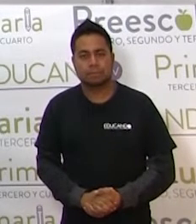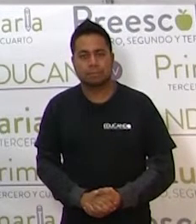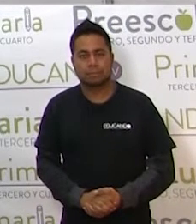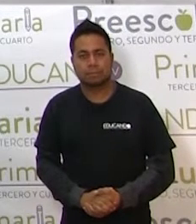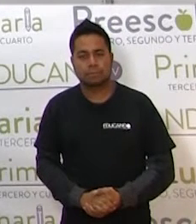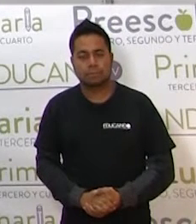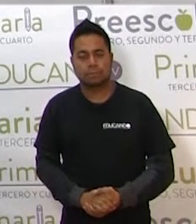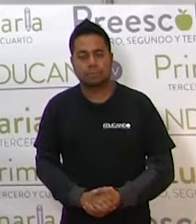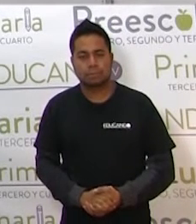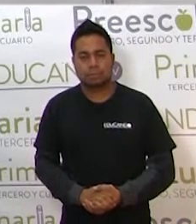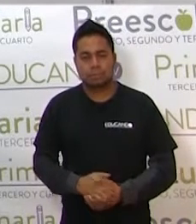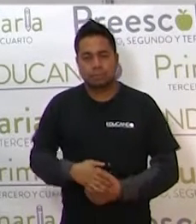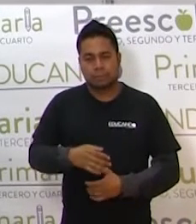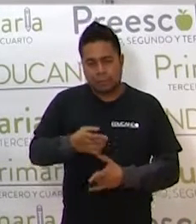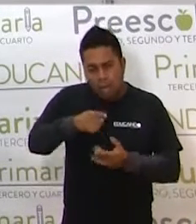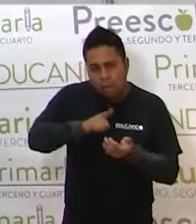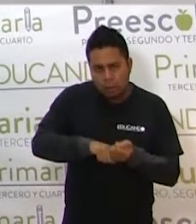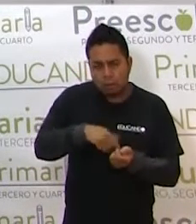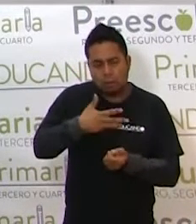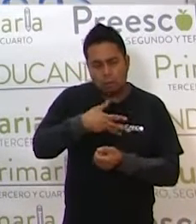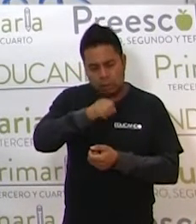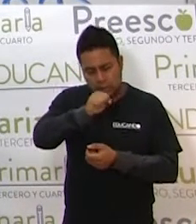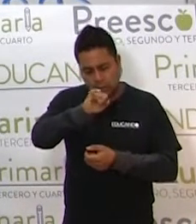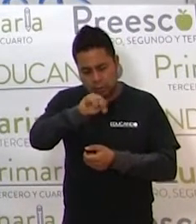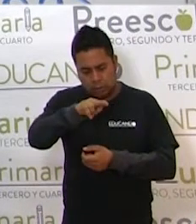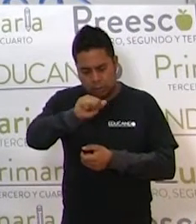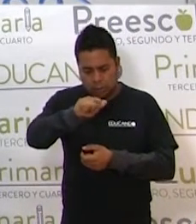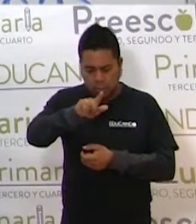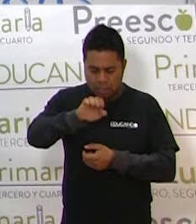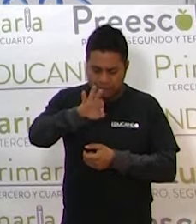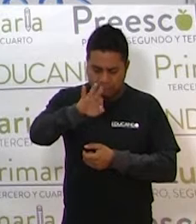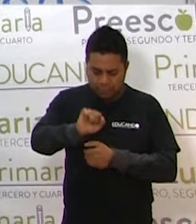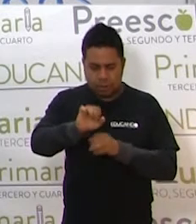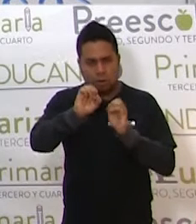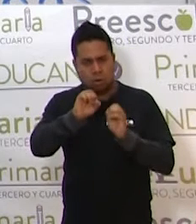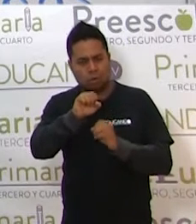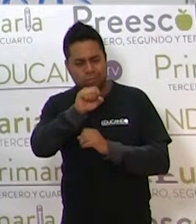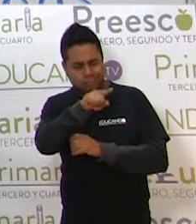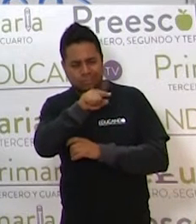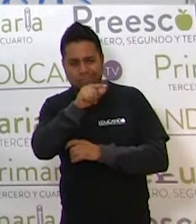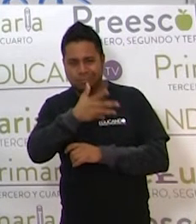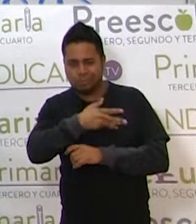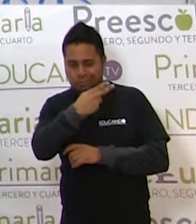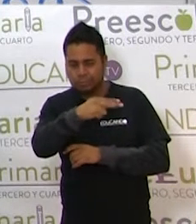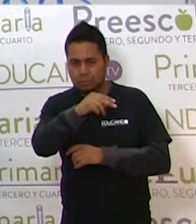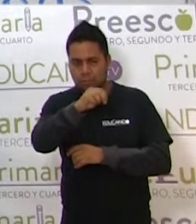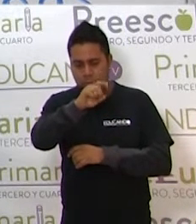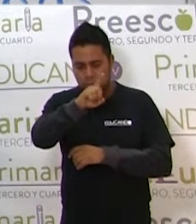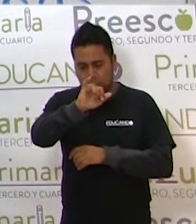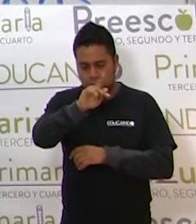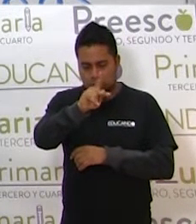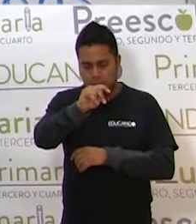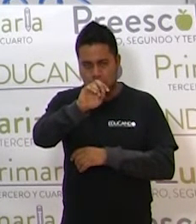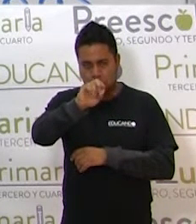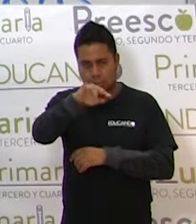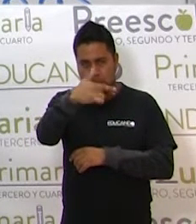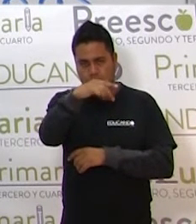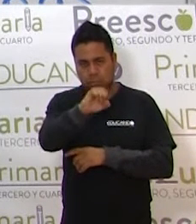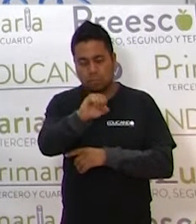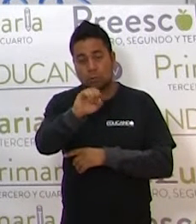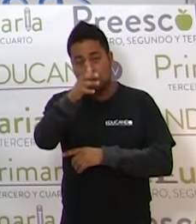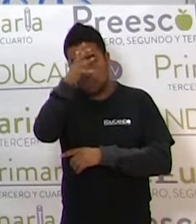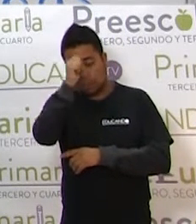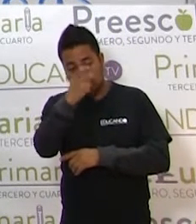con un diptongo o una sinalefa como ya lo conocemos bien ok recordar esta